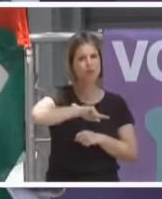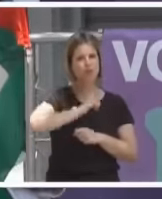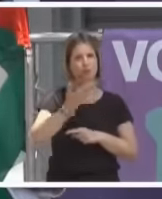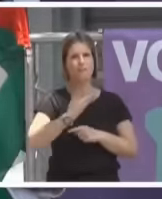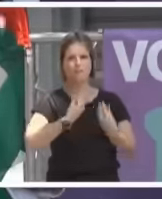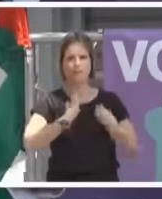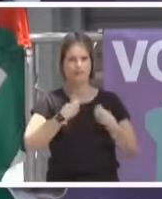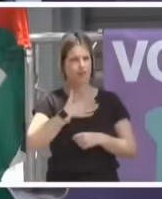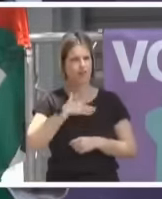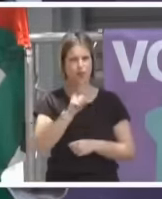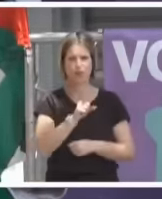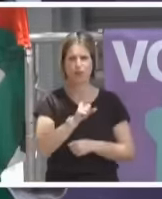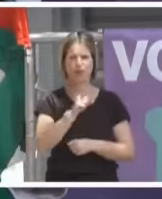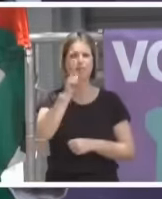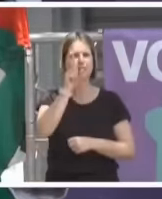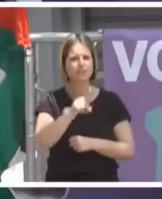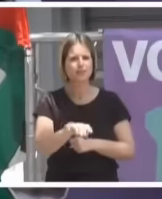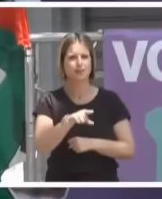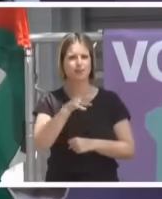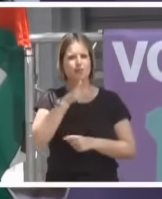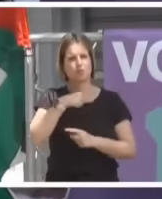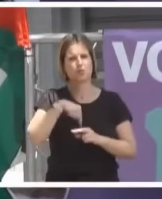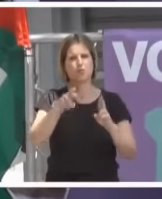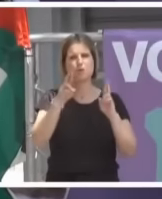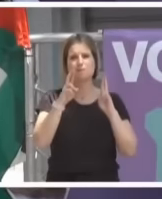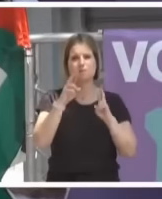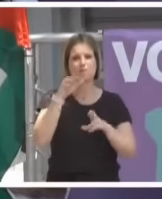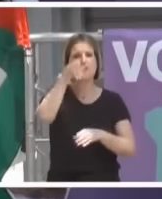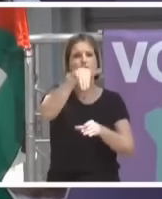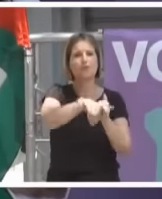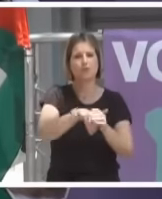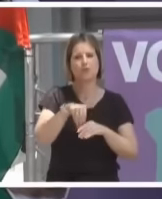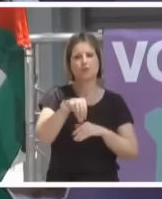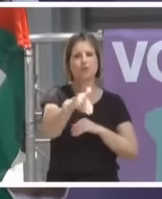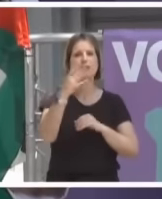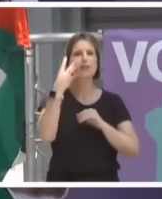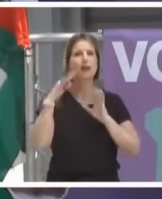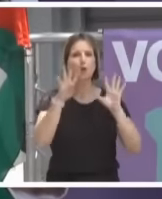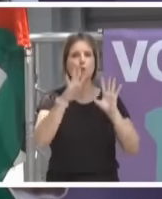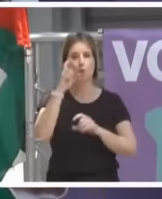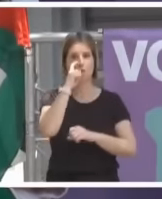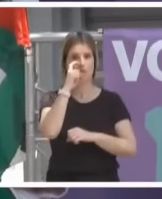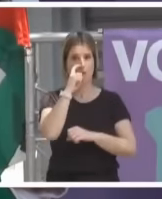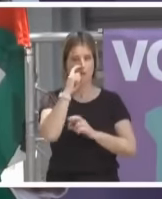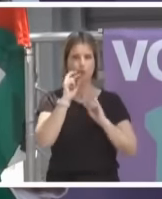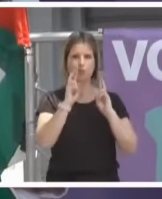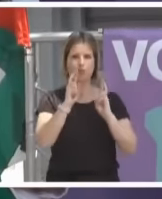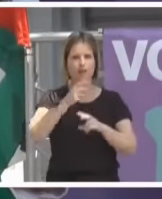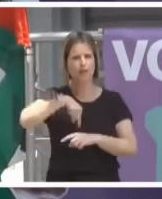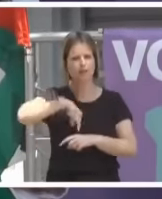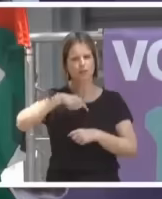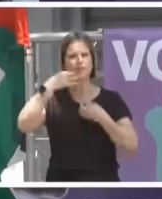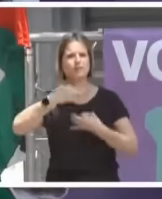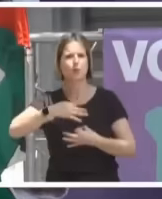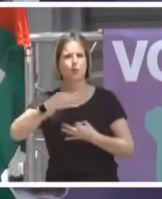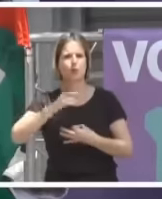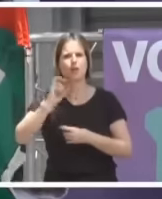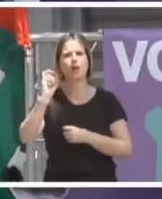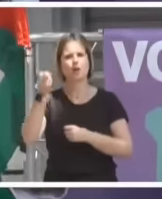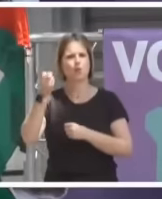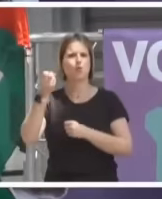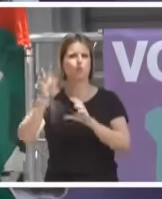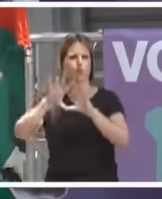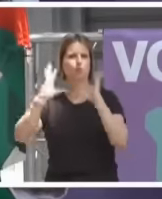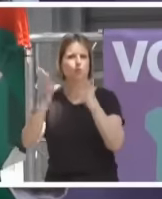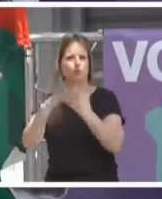en adelante. Que vamos a meter un voto de esperanza el día 9 de junio, porque además tenemos la firme convicción de que otro mundo es